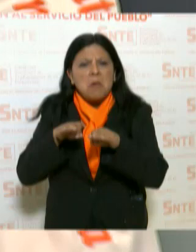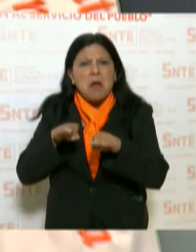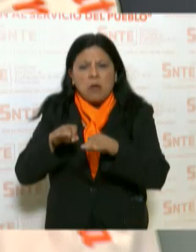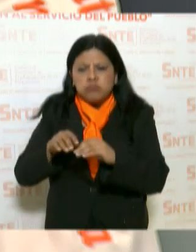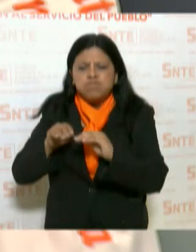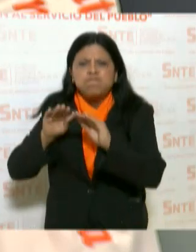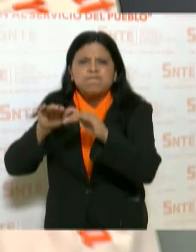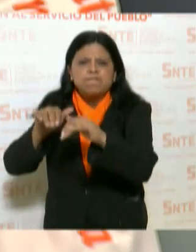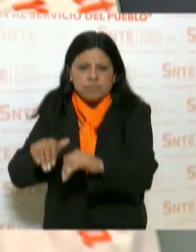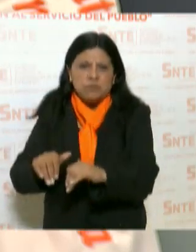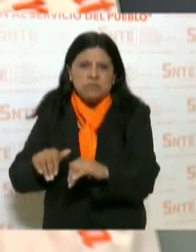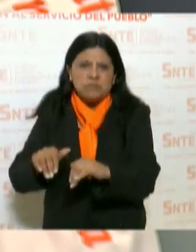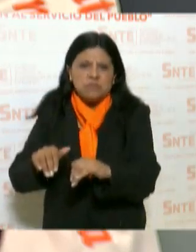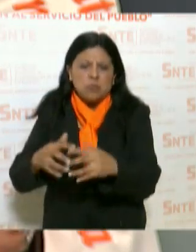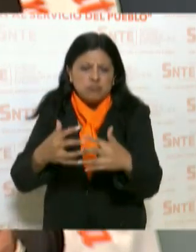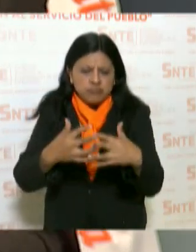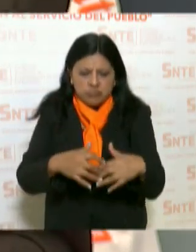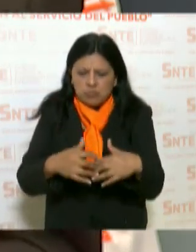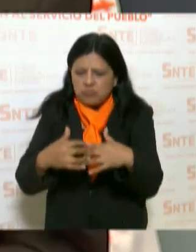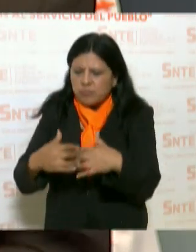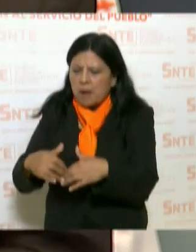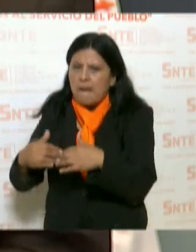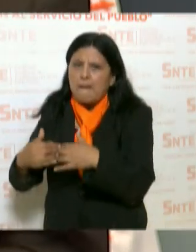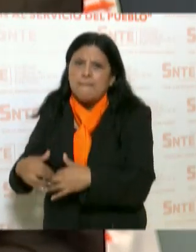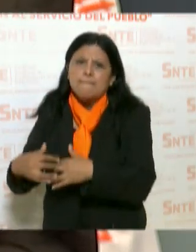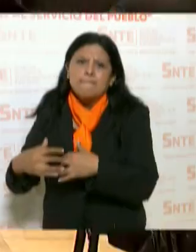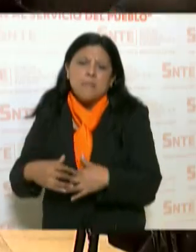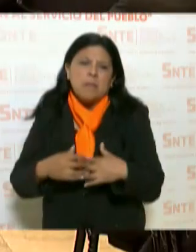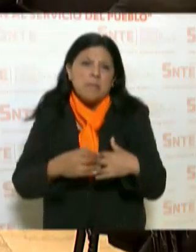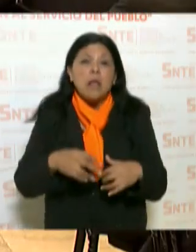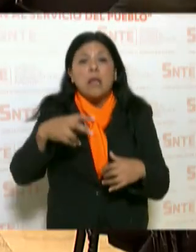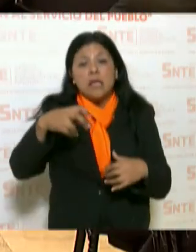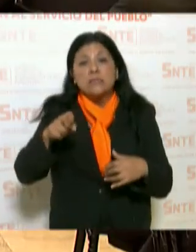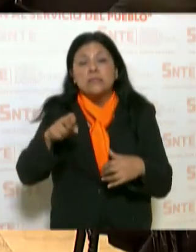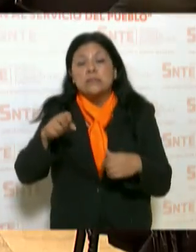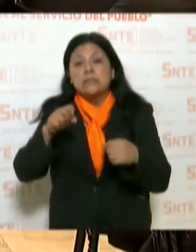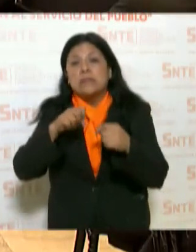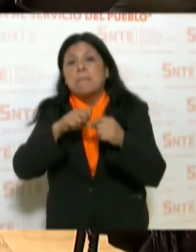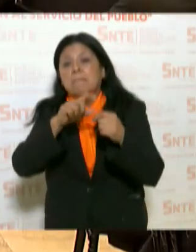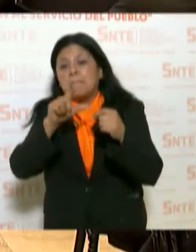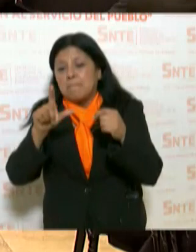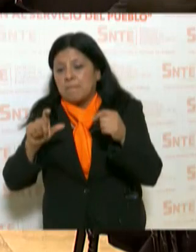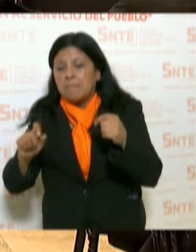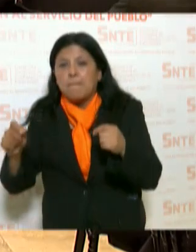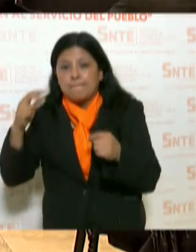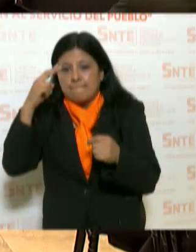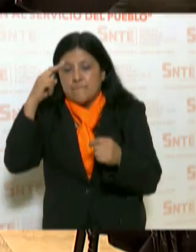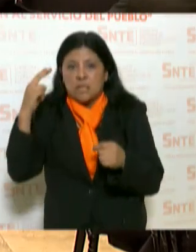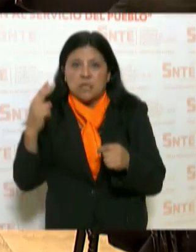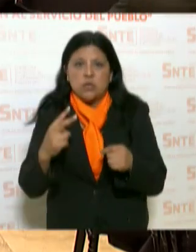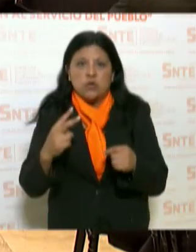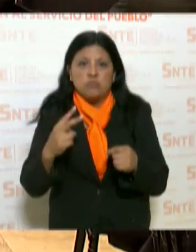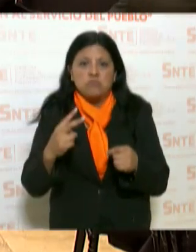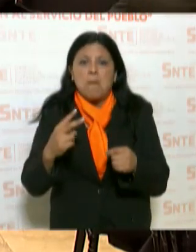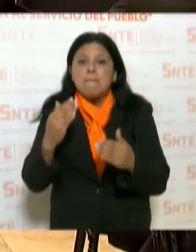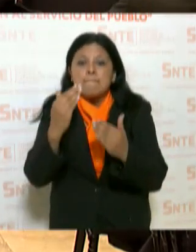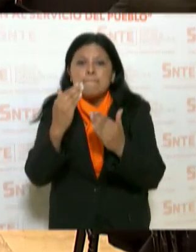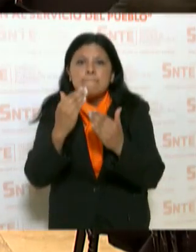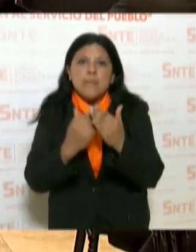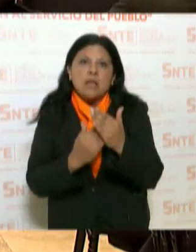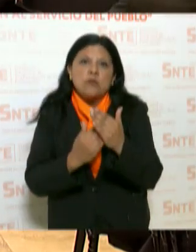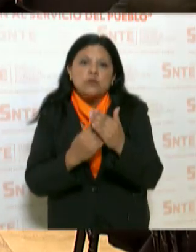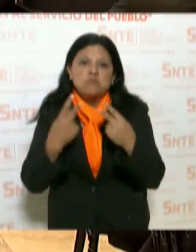que México sea uno de los países hoy en día con menos desempleo en el